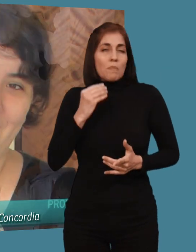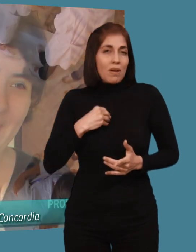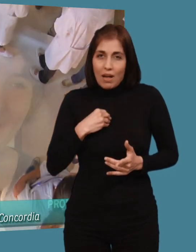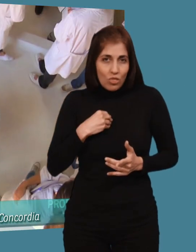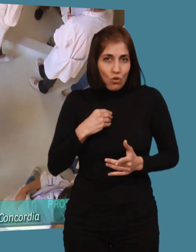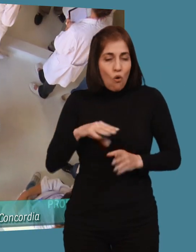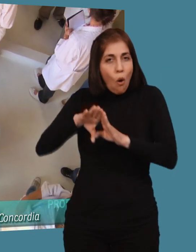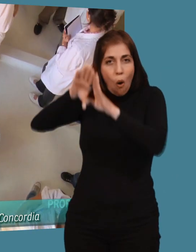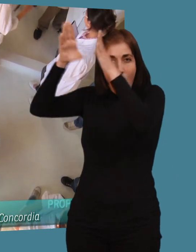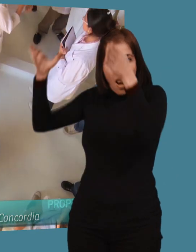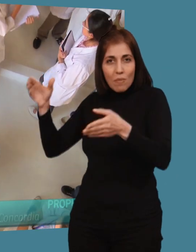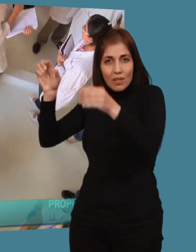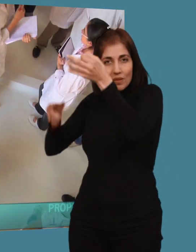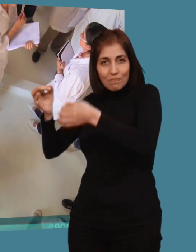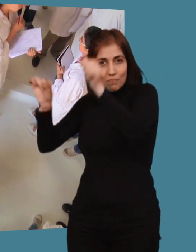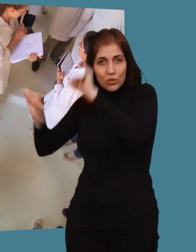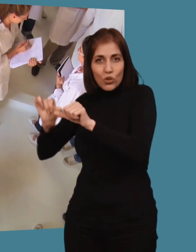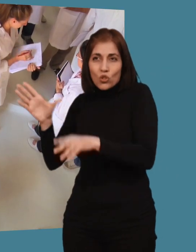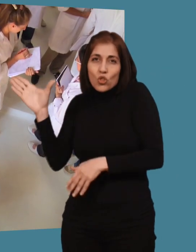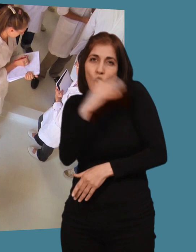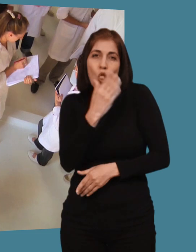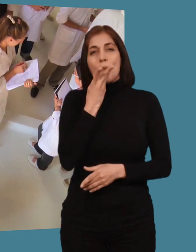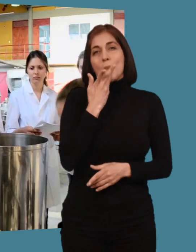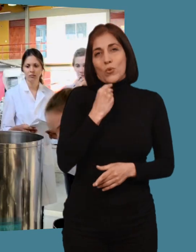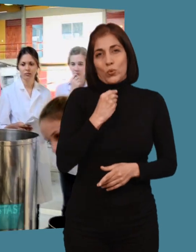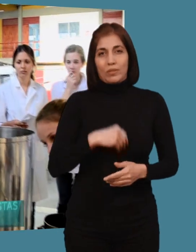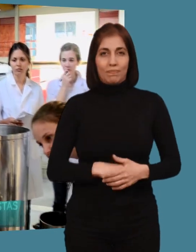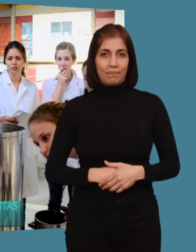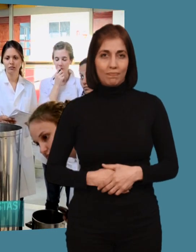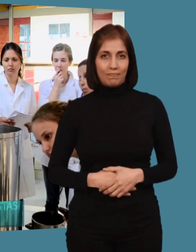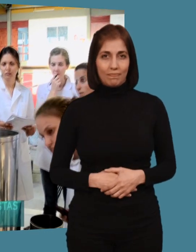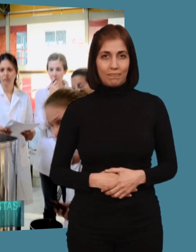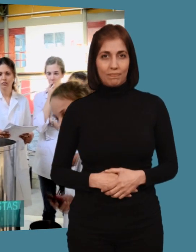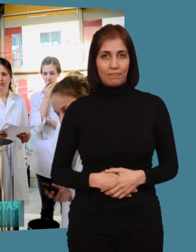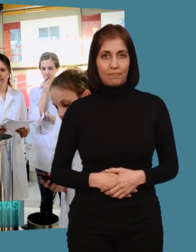me enamoré, me gusta la planta piloto, todo.